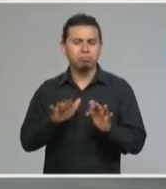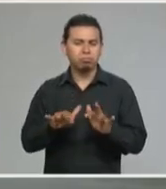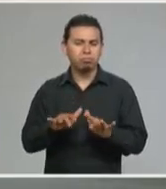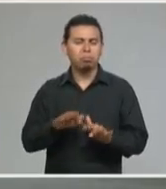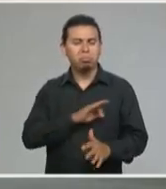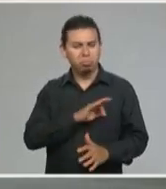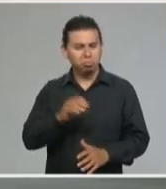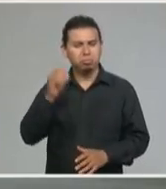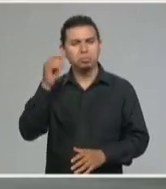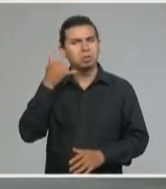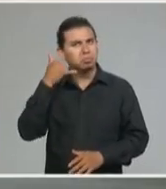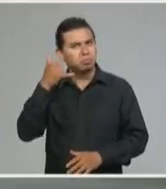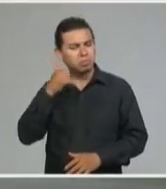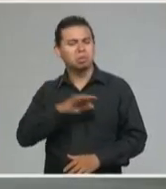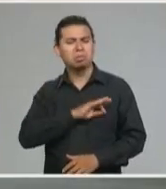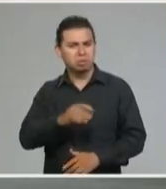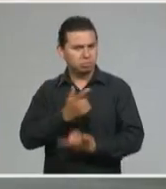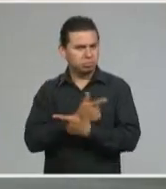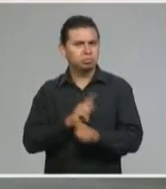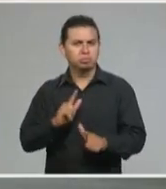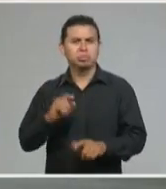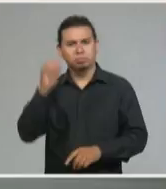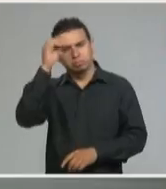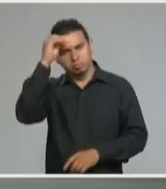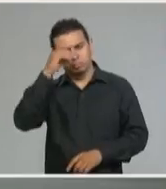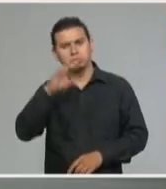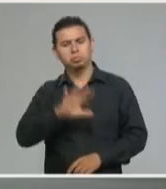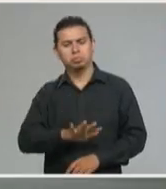llamando y déjenos sus llamados, sus comentarios,